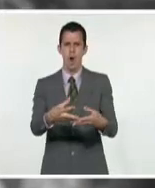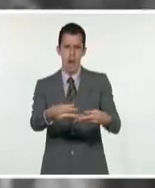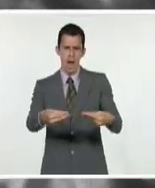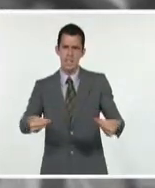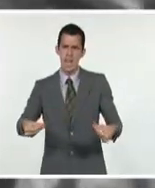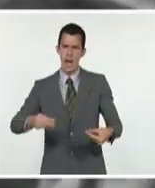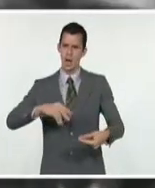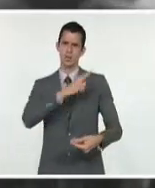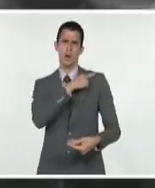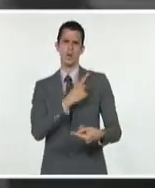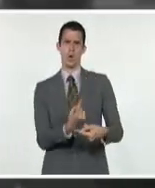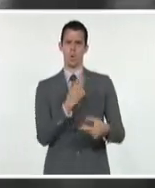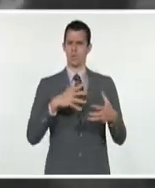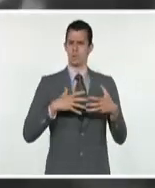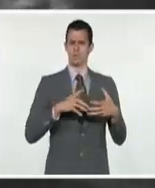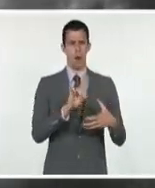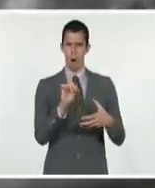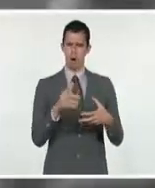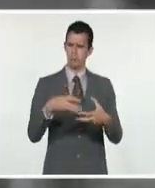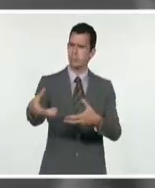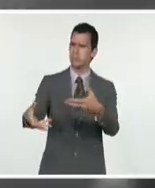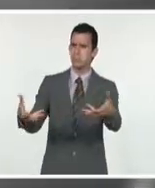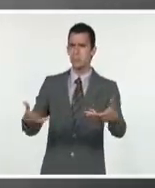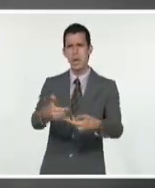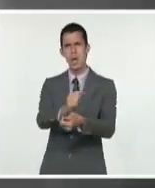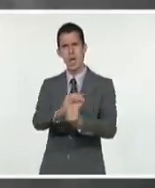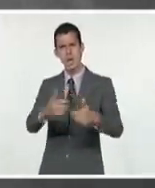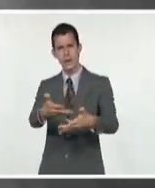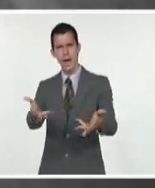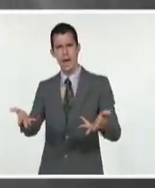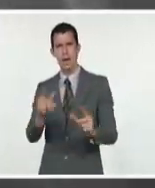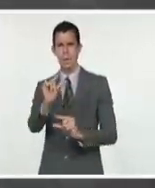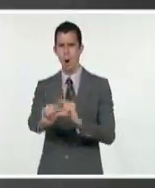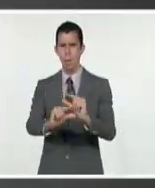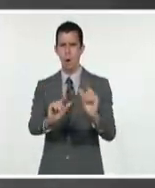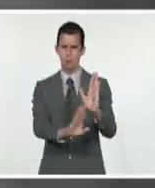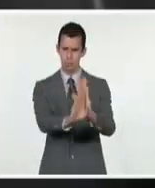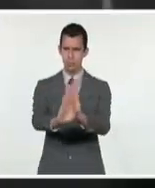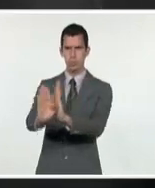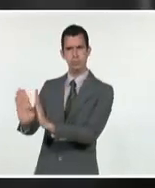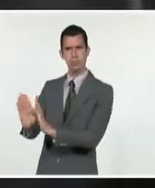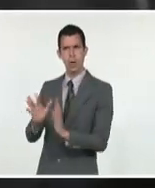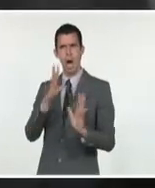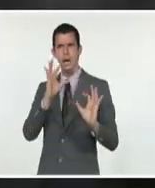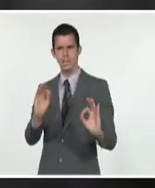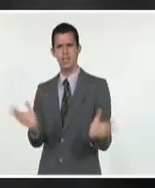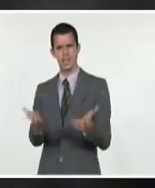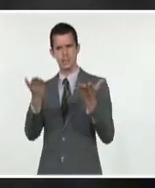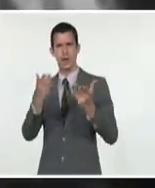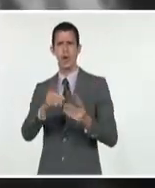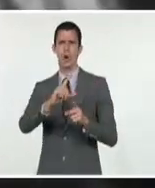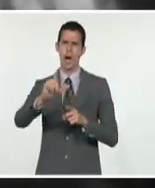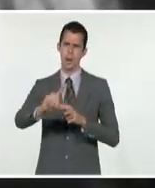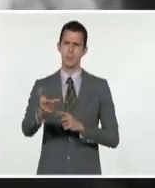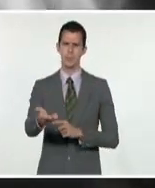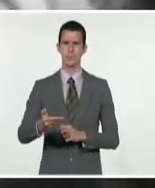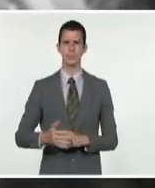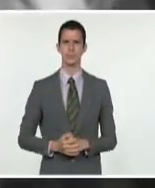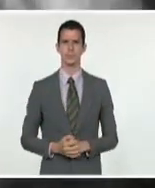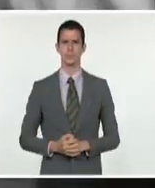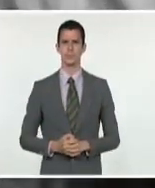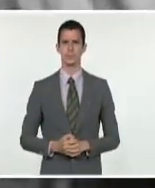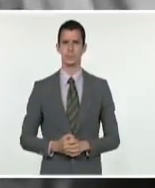económica y social de Cuba y posibilitó su proceso de desarrollo. Ante esta y otras medidas, el gobierno de Estados Unidos